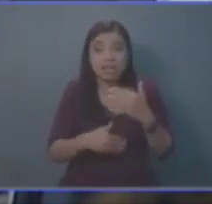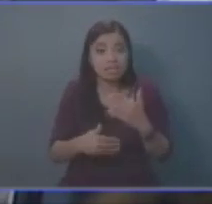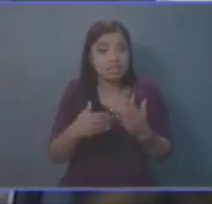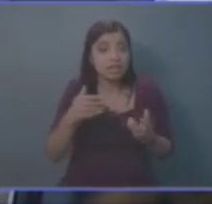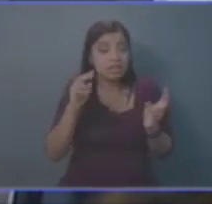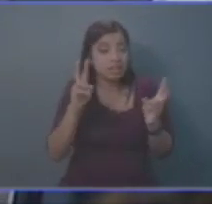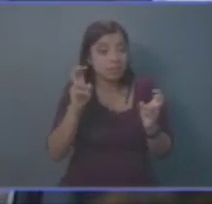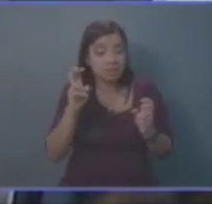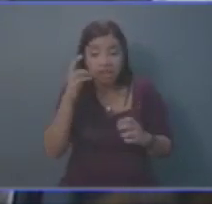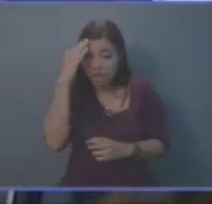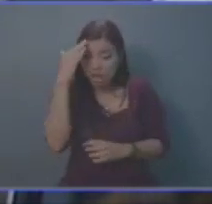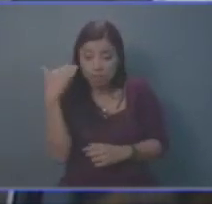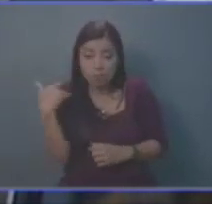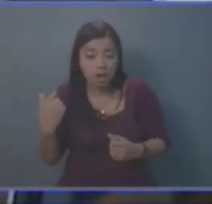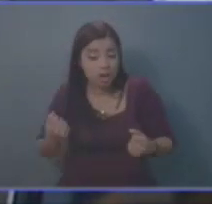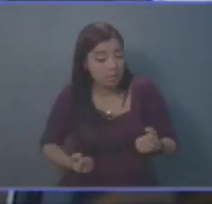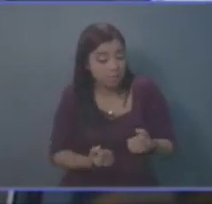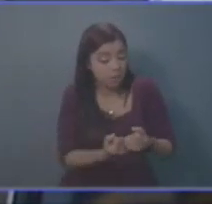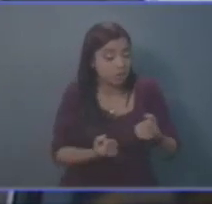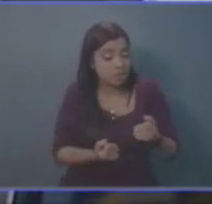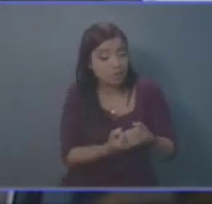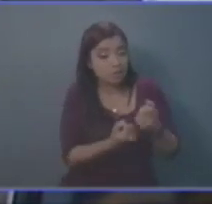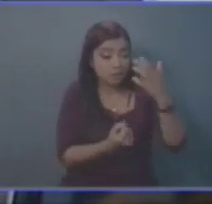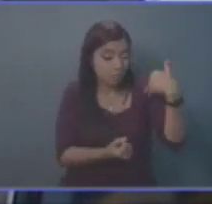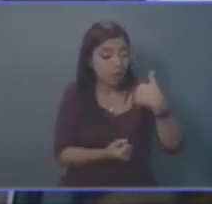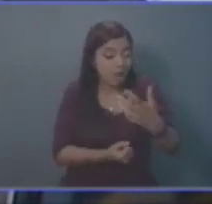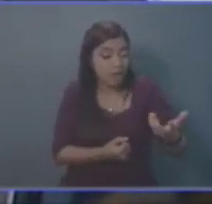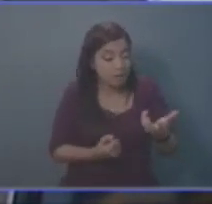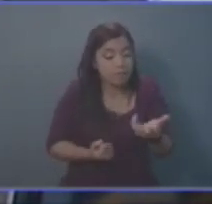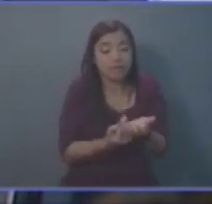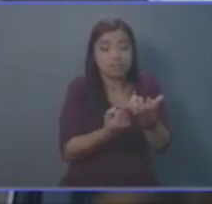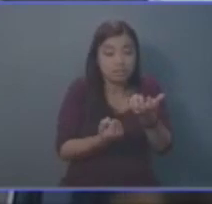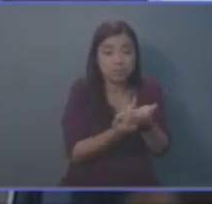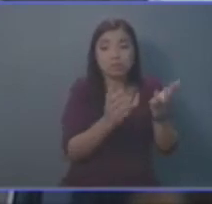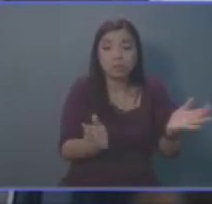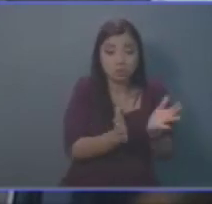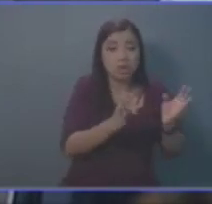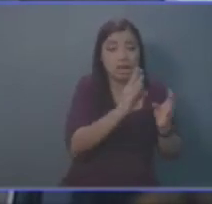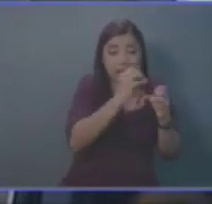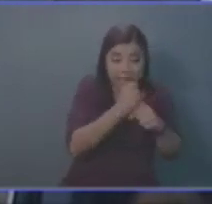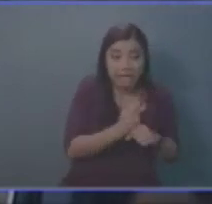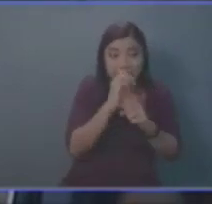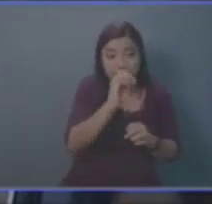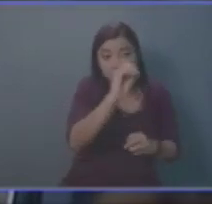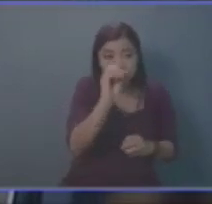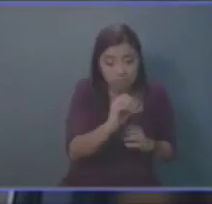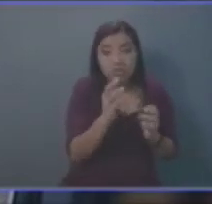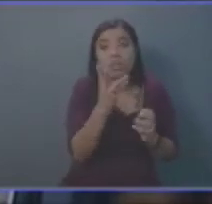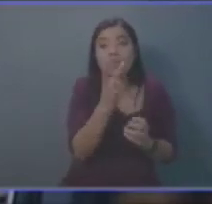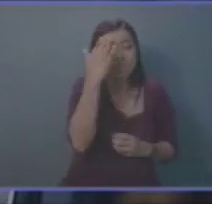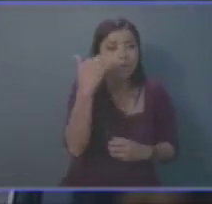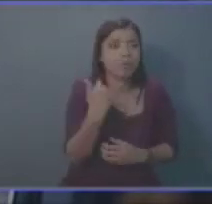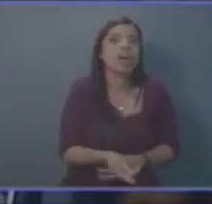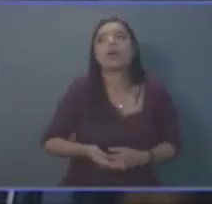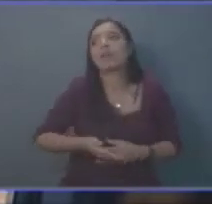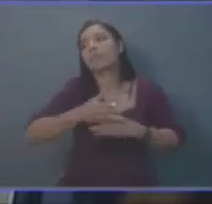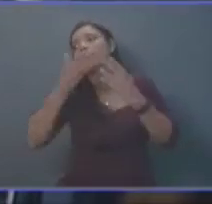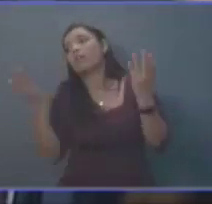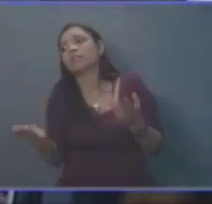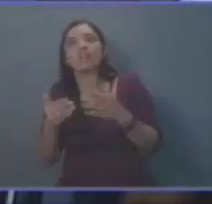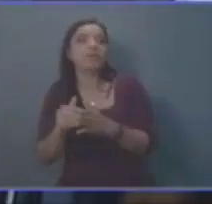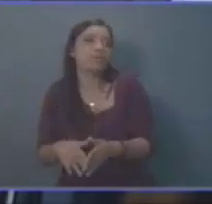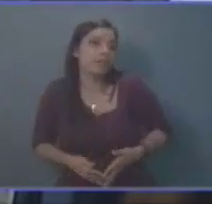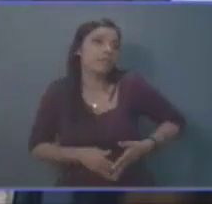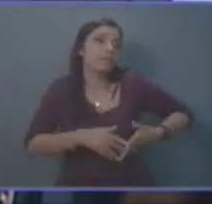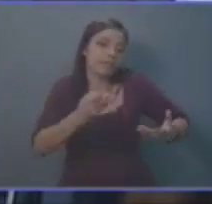mujer en la participación política, garantizando una cuota para que pueda tener participación, le están obstaculizando porque le